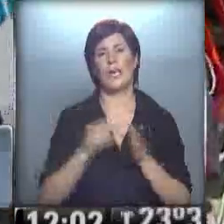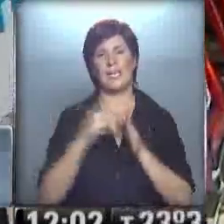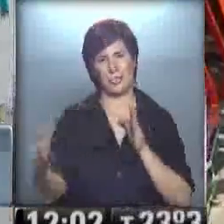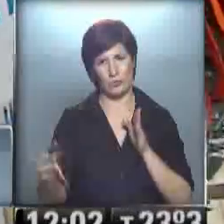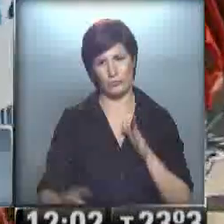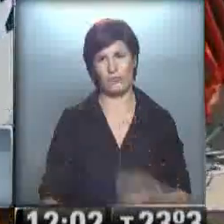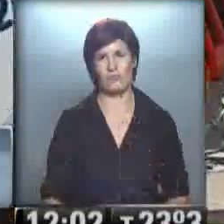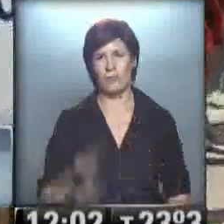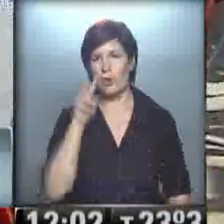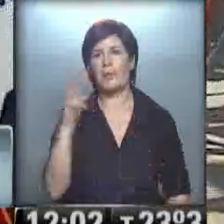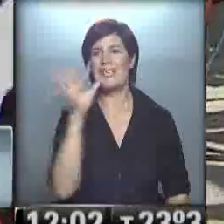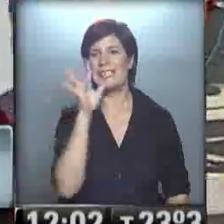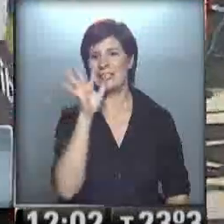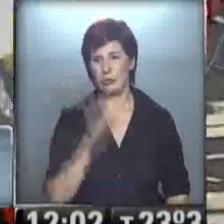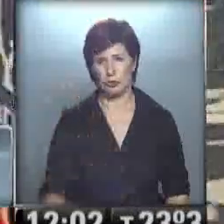año